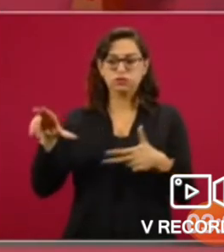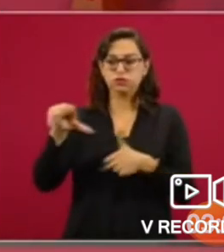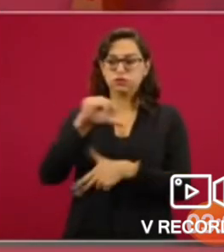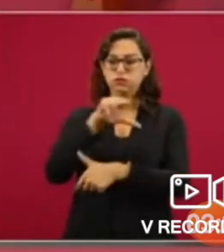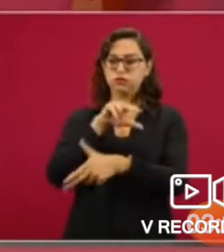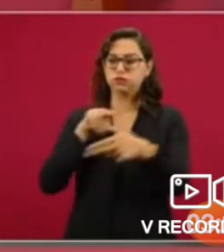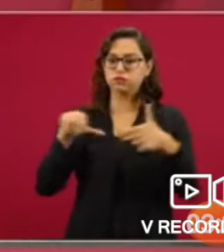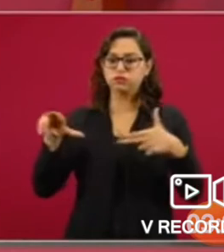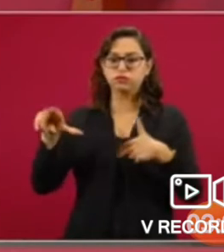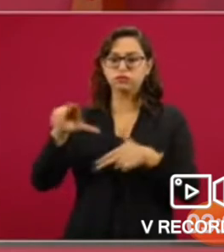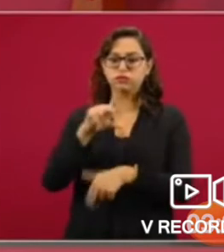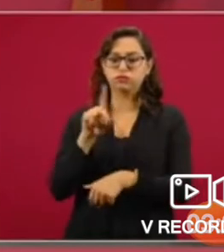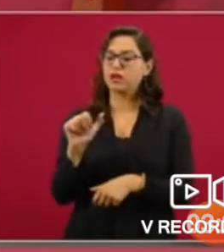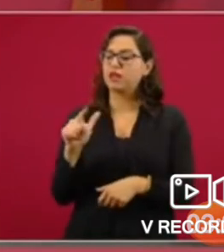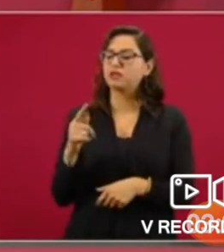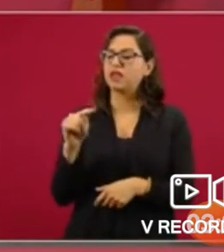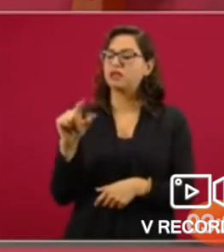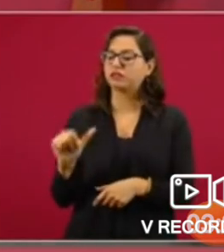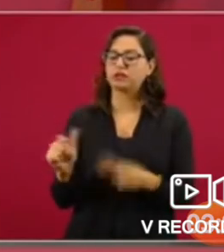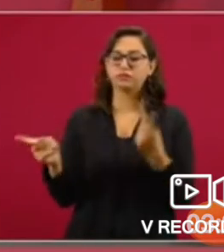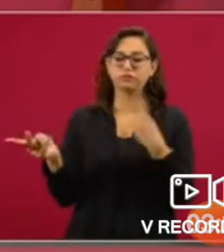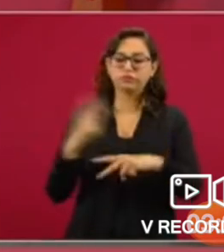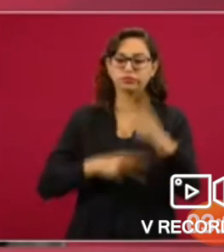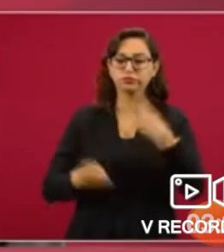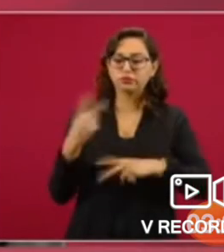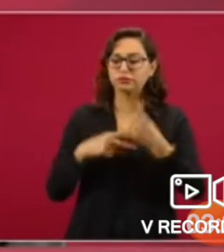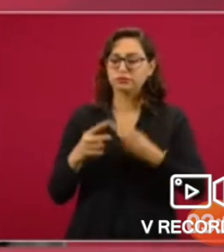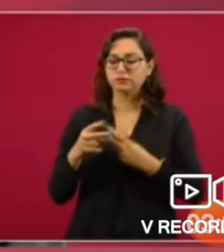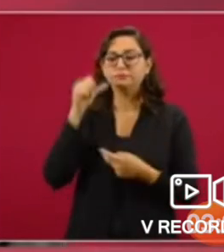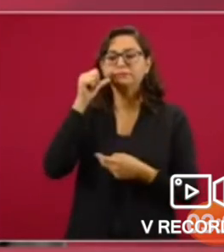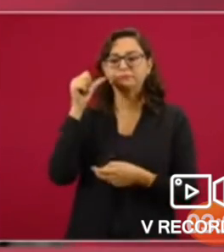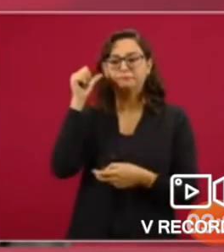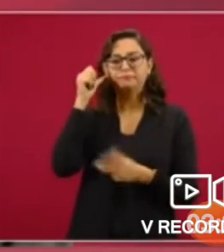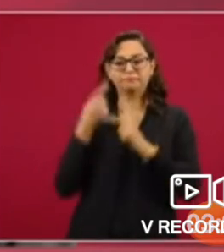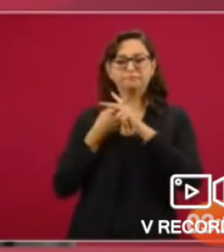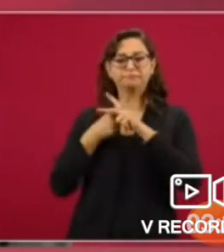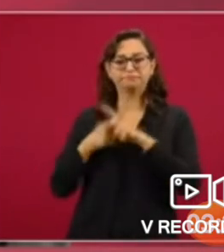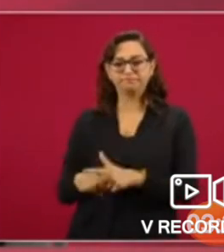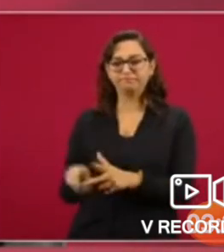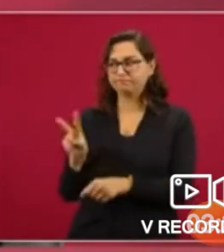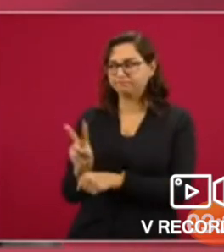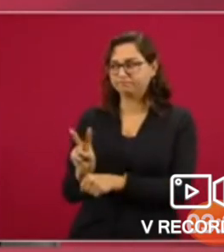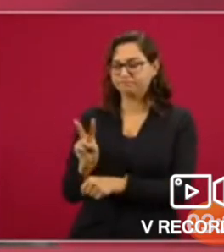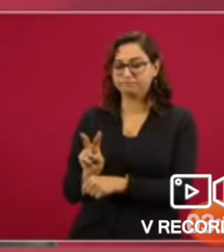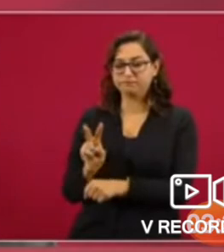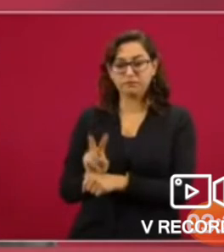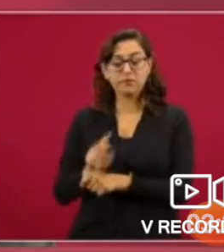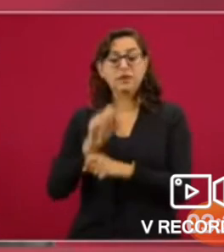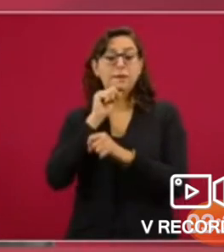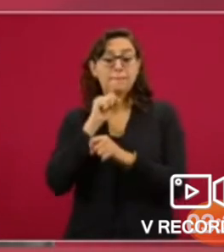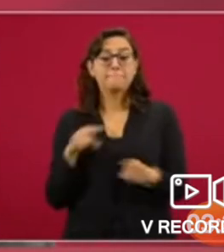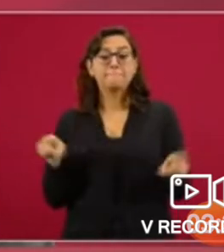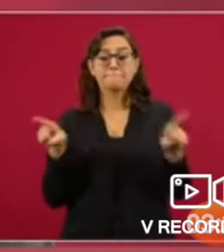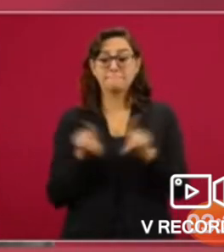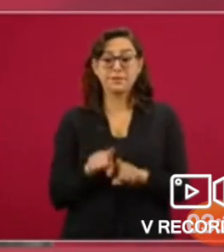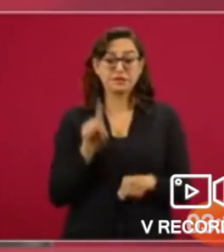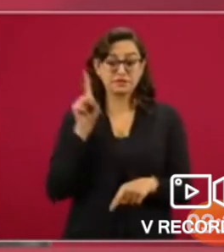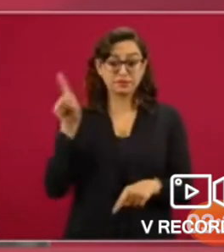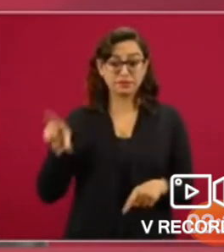aproxima, Delta. Hemos estado desde ayer dándole seguimiento y también en comunicación con el